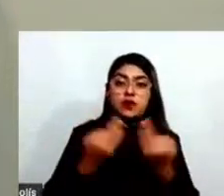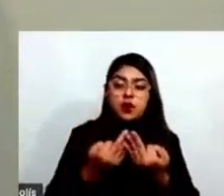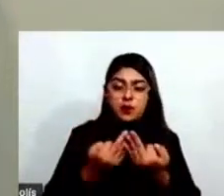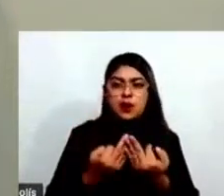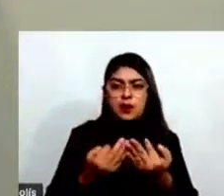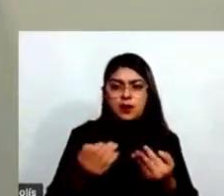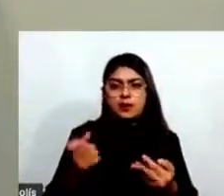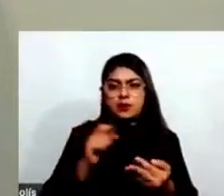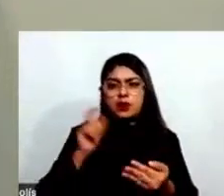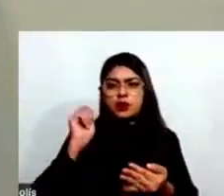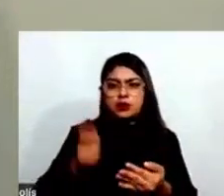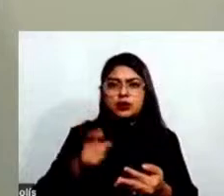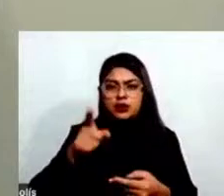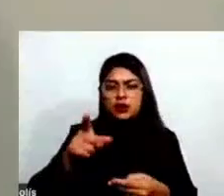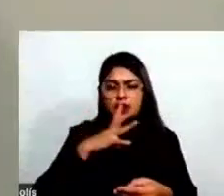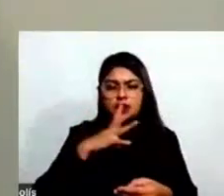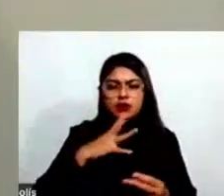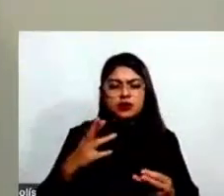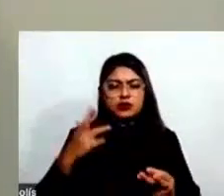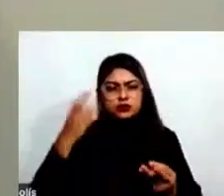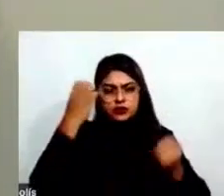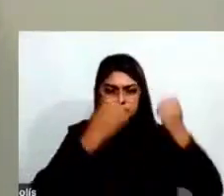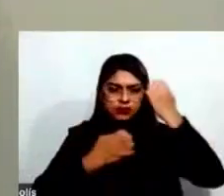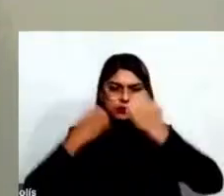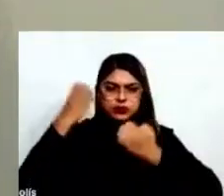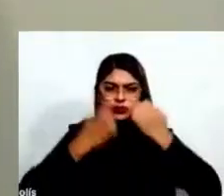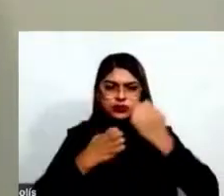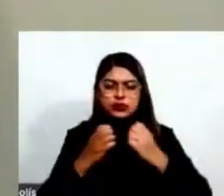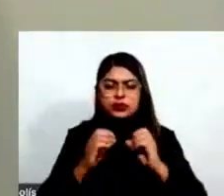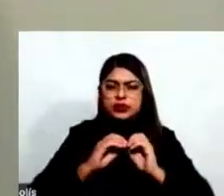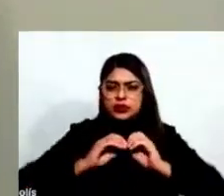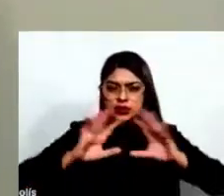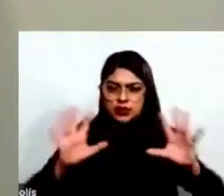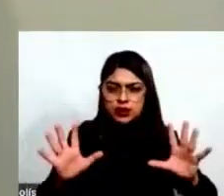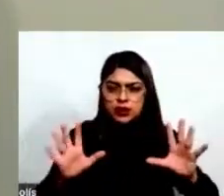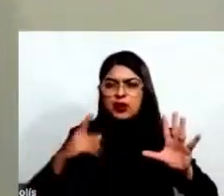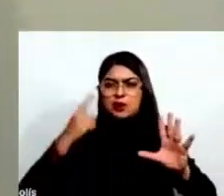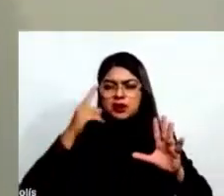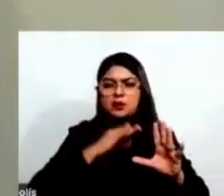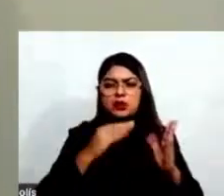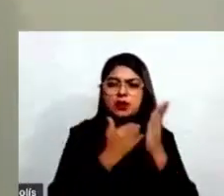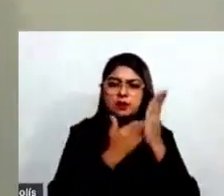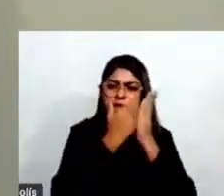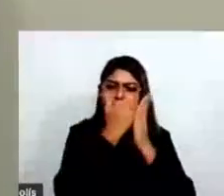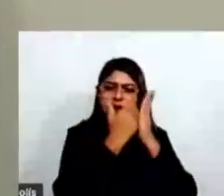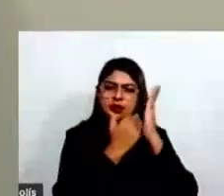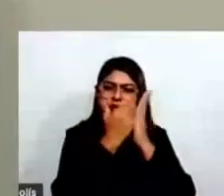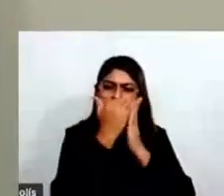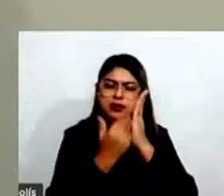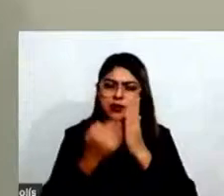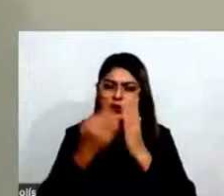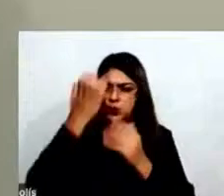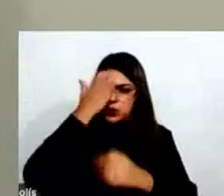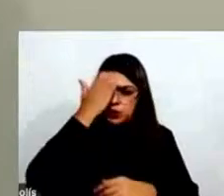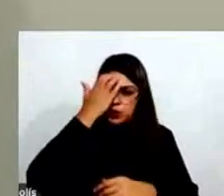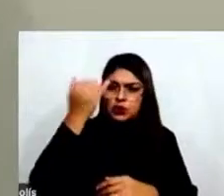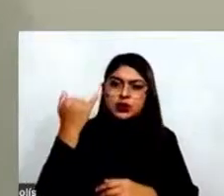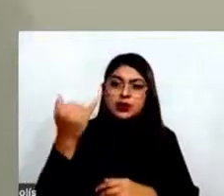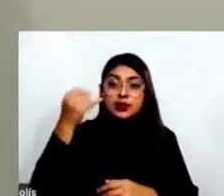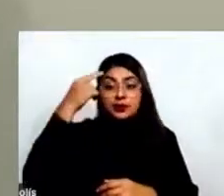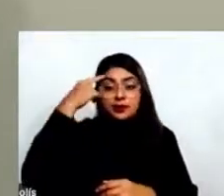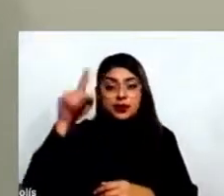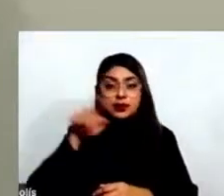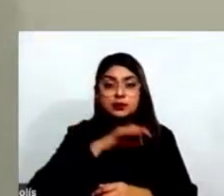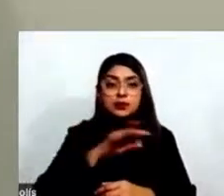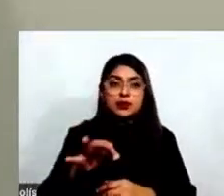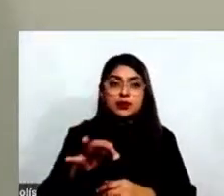de evaluaciones objetivas, encaminadas a medir los conocimientos, encaminadas a medir las aptitudes del personal.